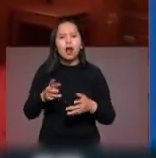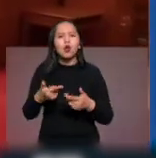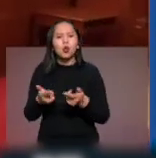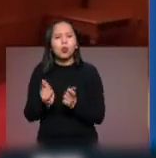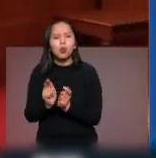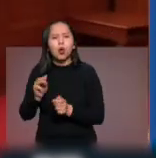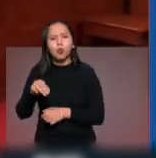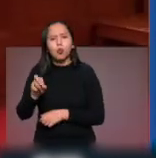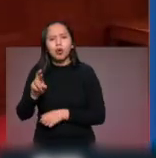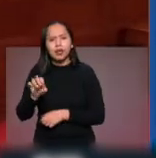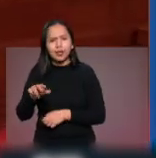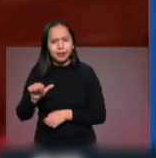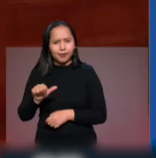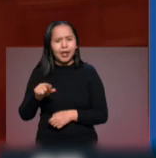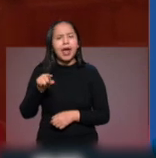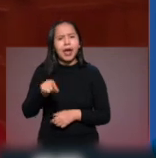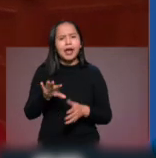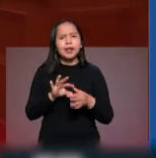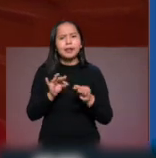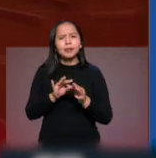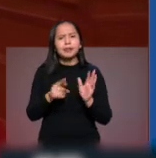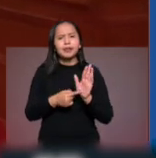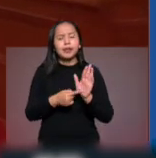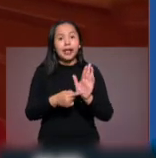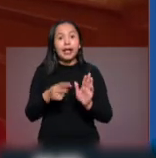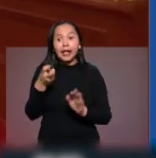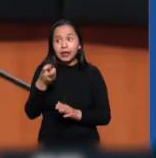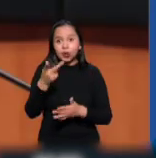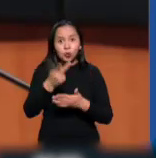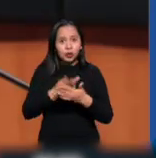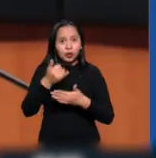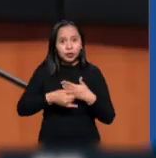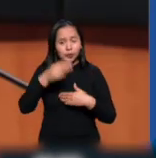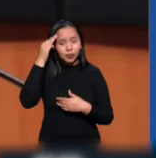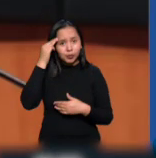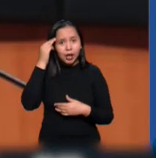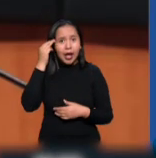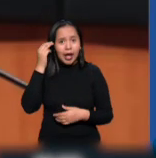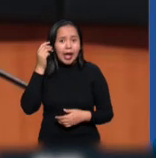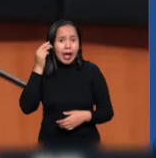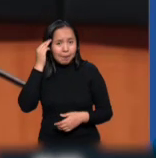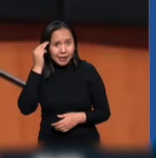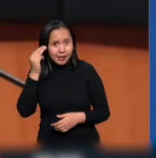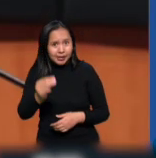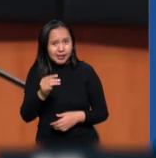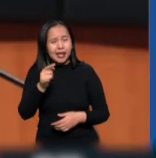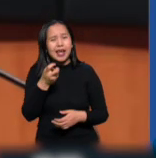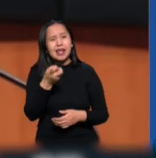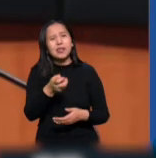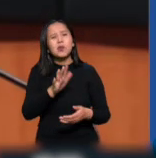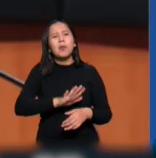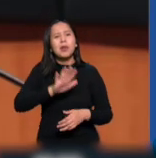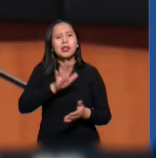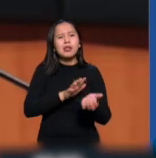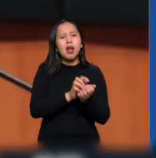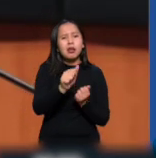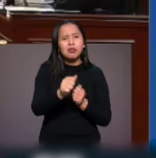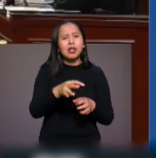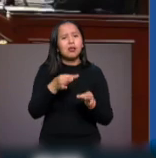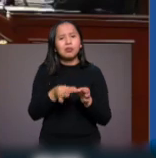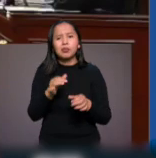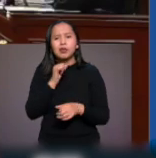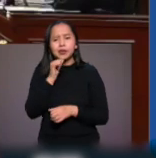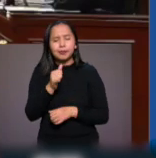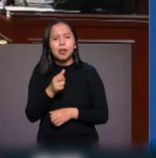Ricardo Monreal, fue categórico al señalar que el proyecto del ministro viola la Constitución y descartó que los legisladores morenistas y aliados acaten